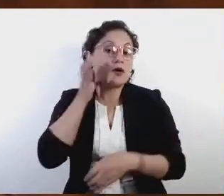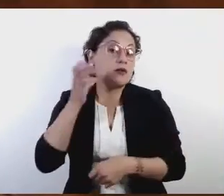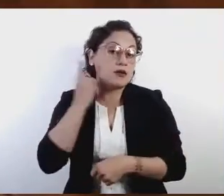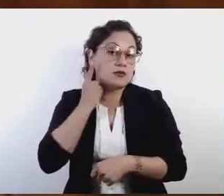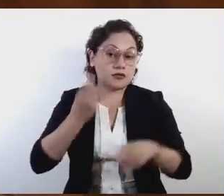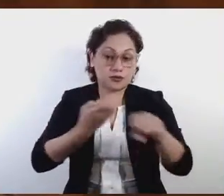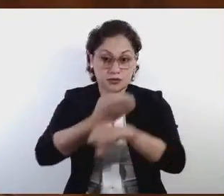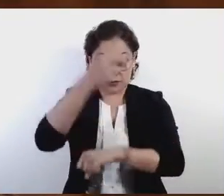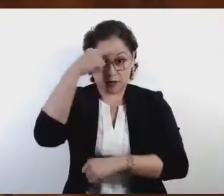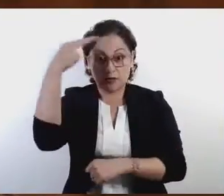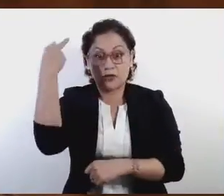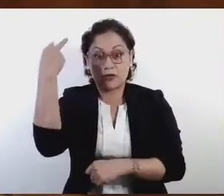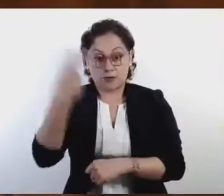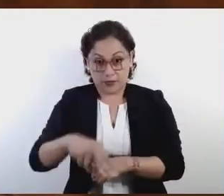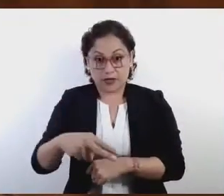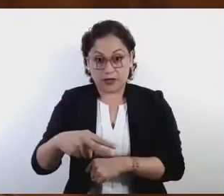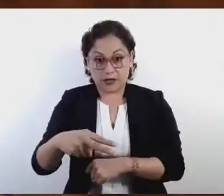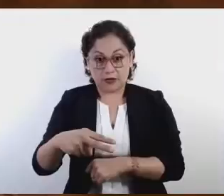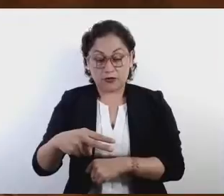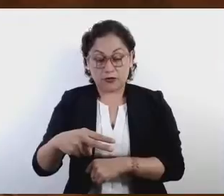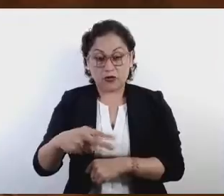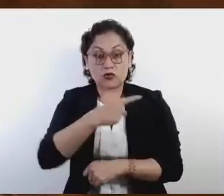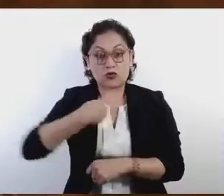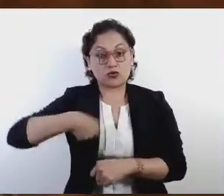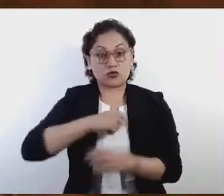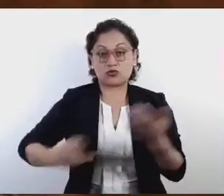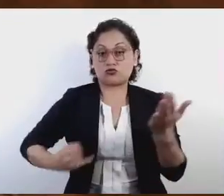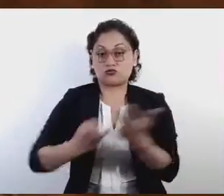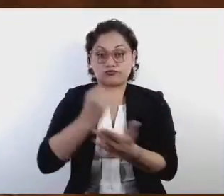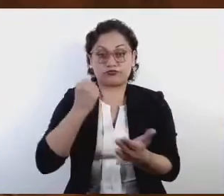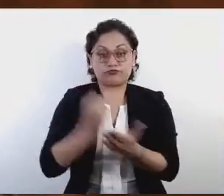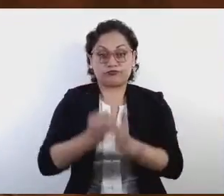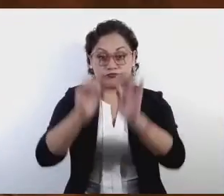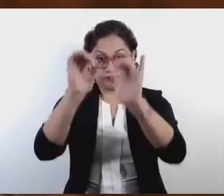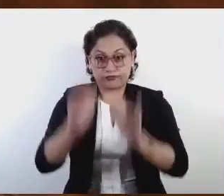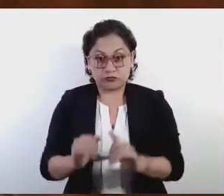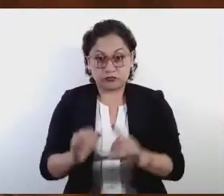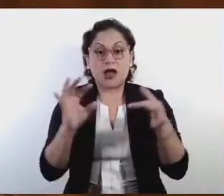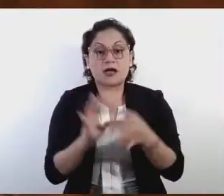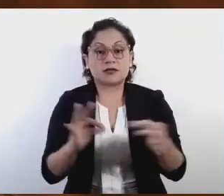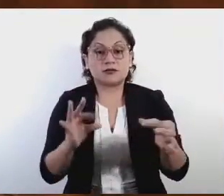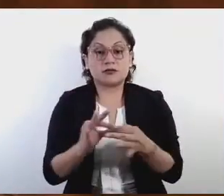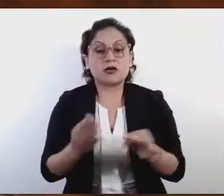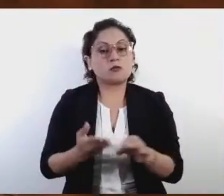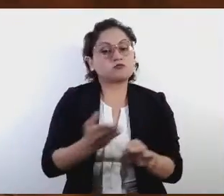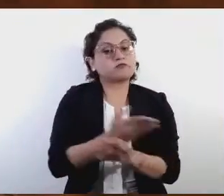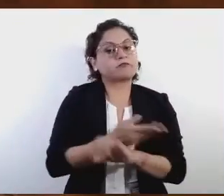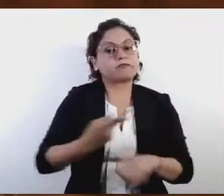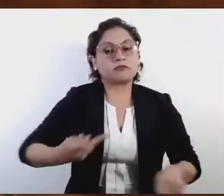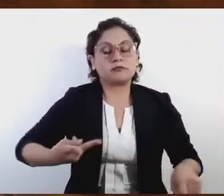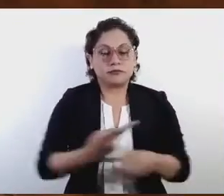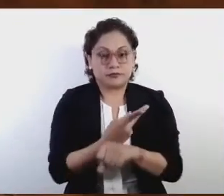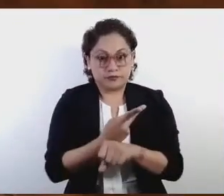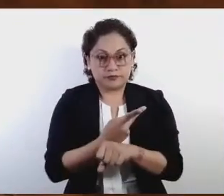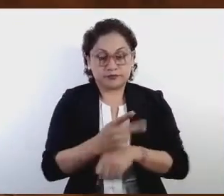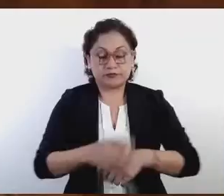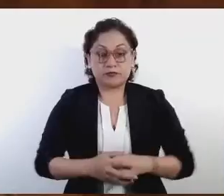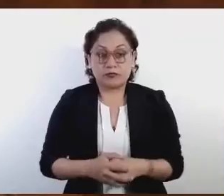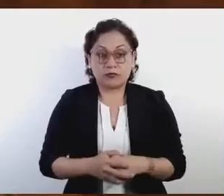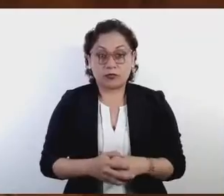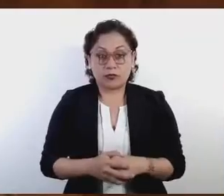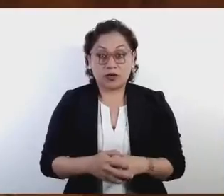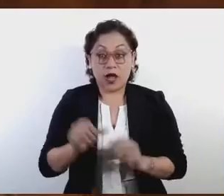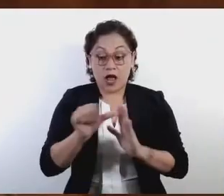México, emitir el siguiente dictamen. Antecedentes. En ejercicio del derecho señalado en los artículos